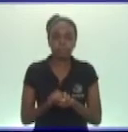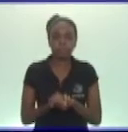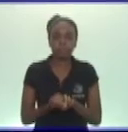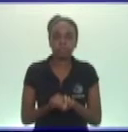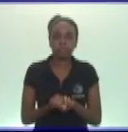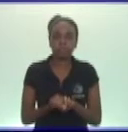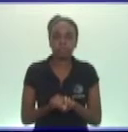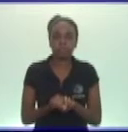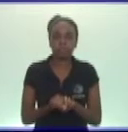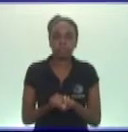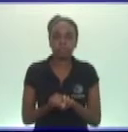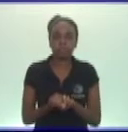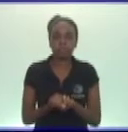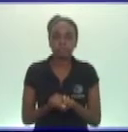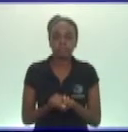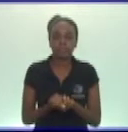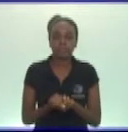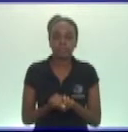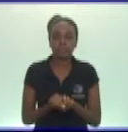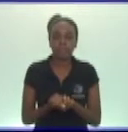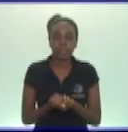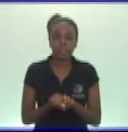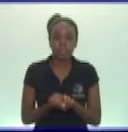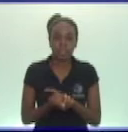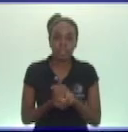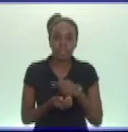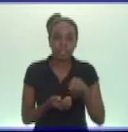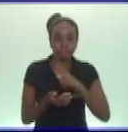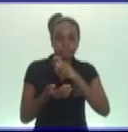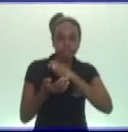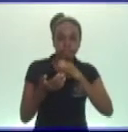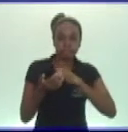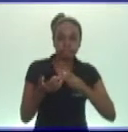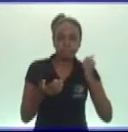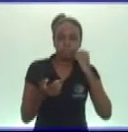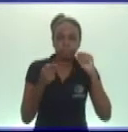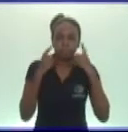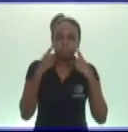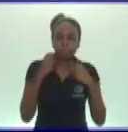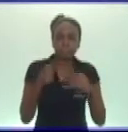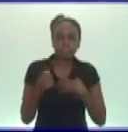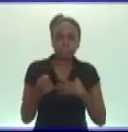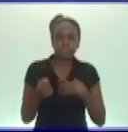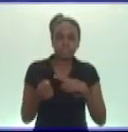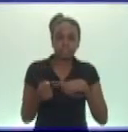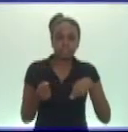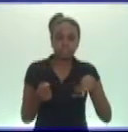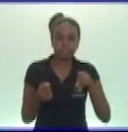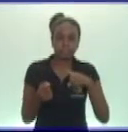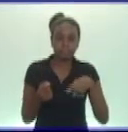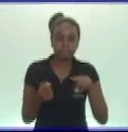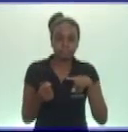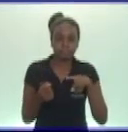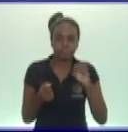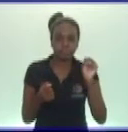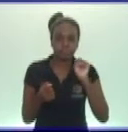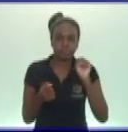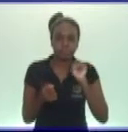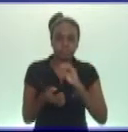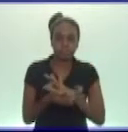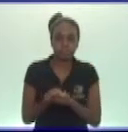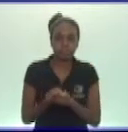Es un relato, uno de los relatos más importantes que tiene este siglo. Les voy a